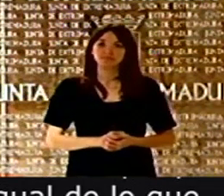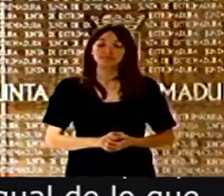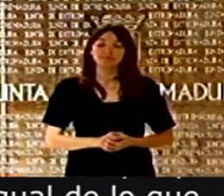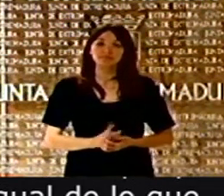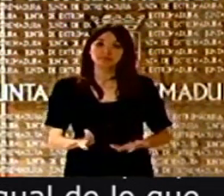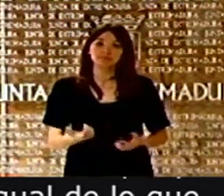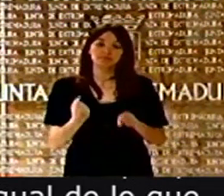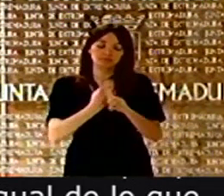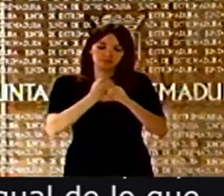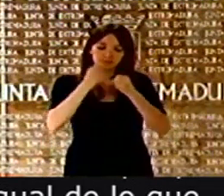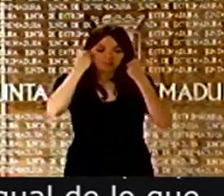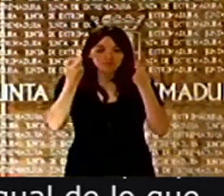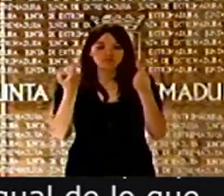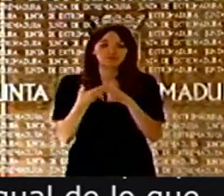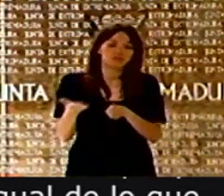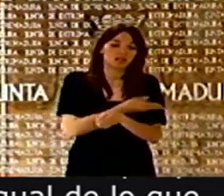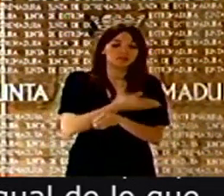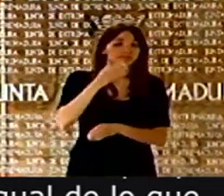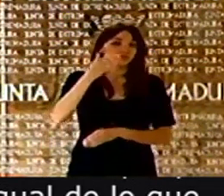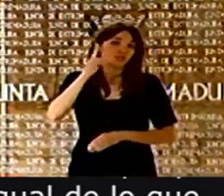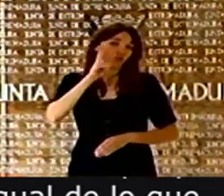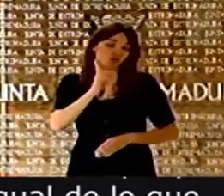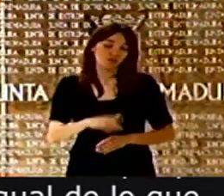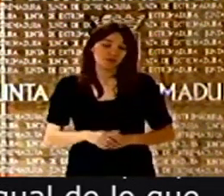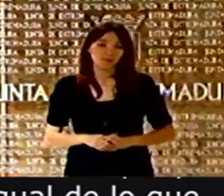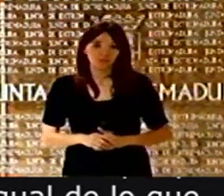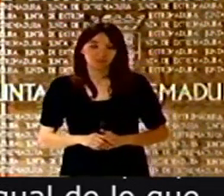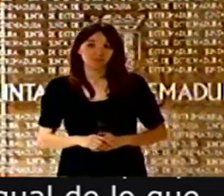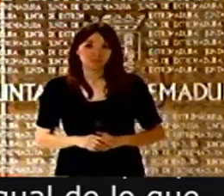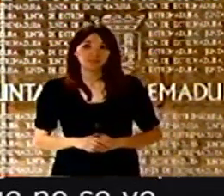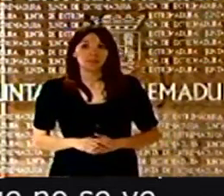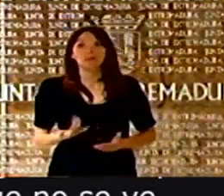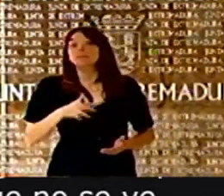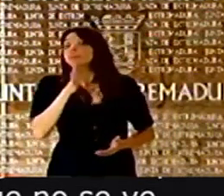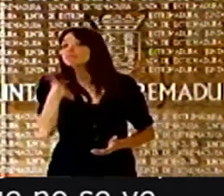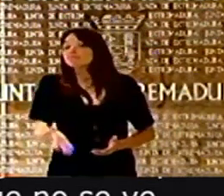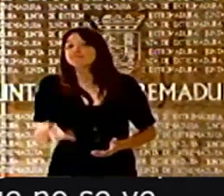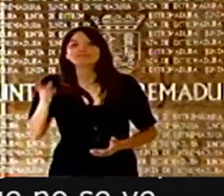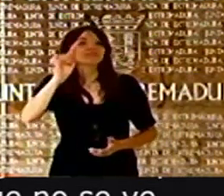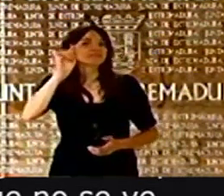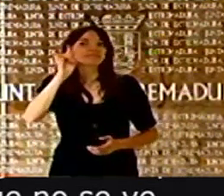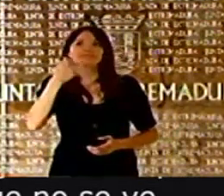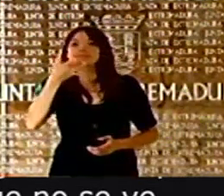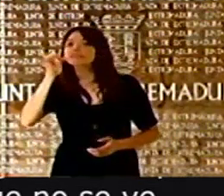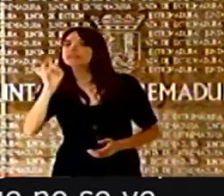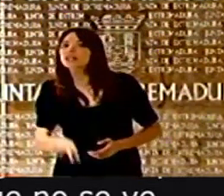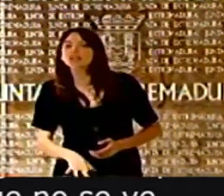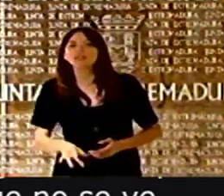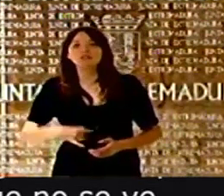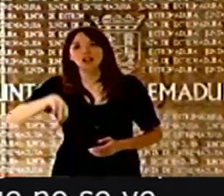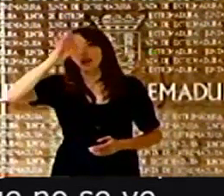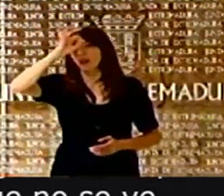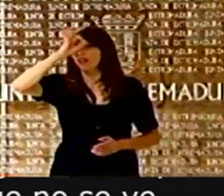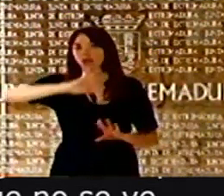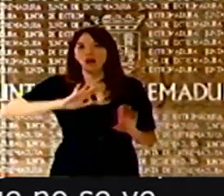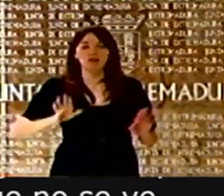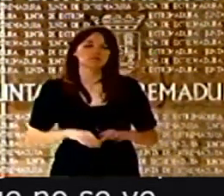conllevan un trabajo detrás que no se ve probablemente. Pero no sé la razón, ni sé quiénes hacen los exámenes, no tengo ni idea de